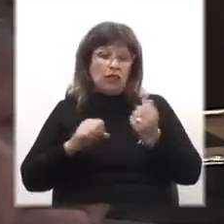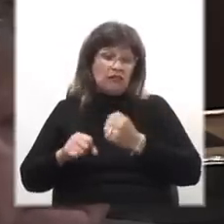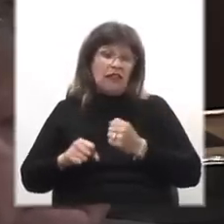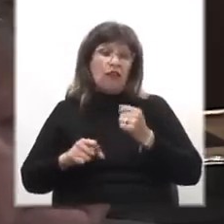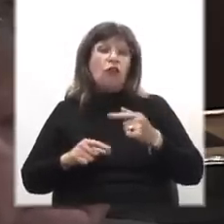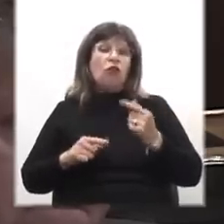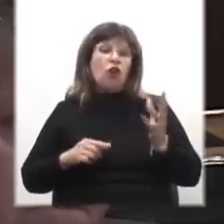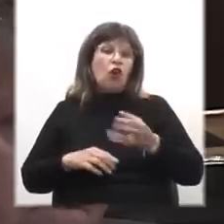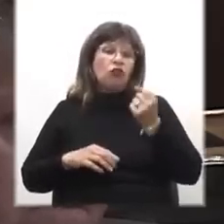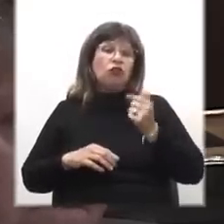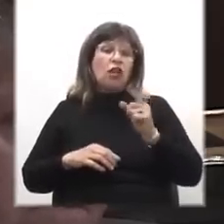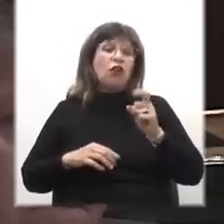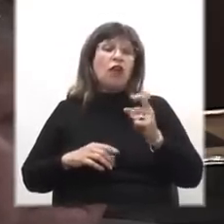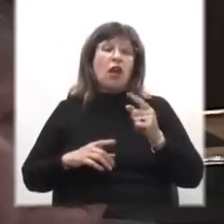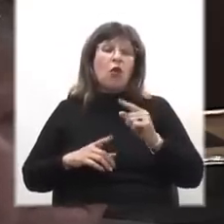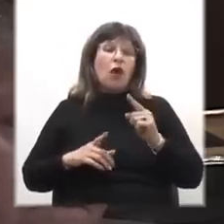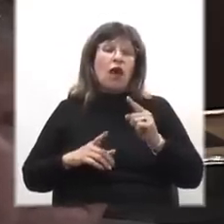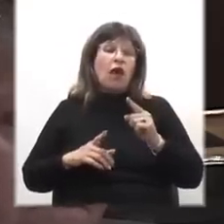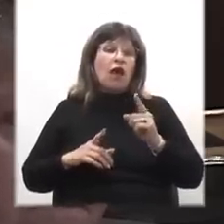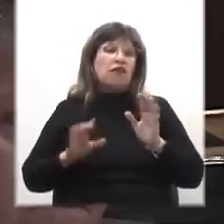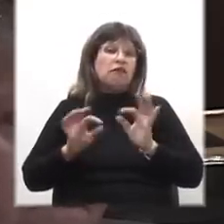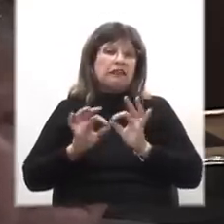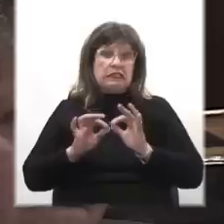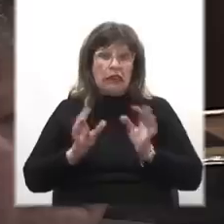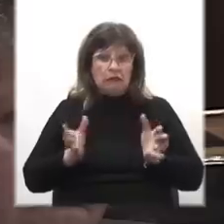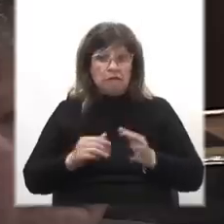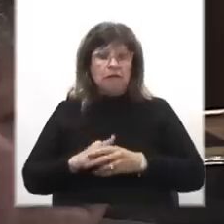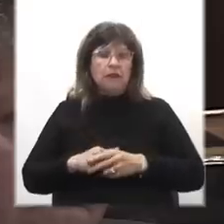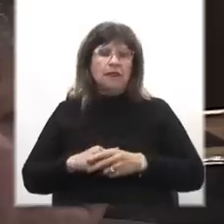otros más, el agua infinita, perdón,